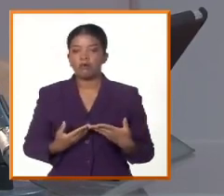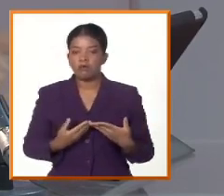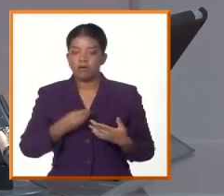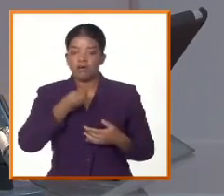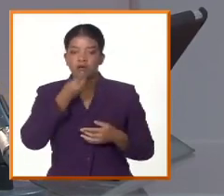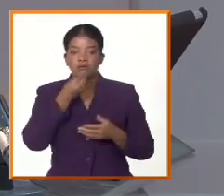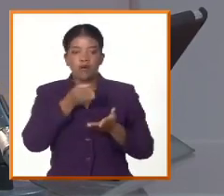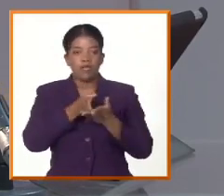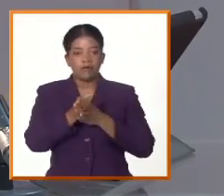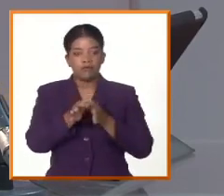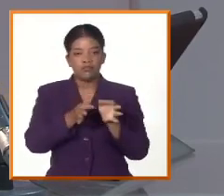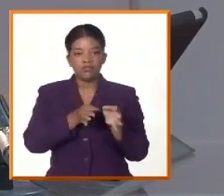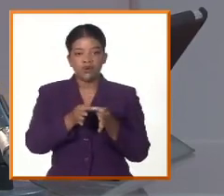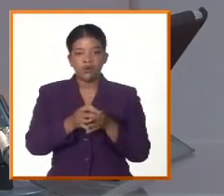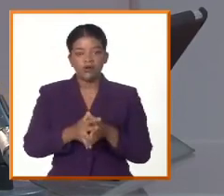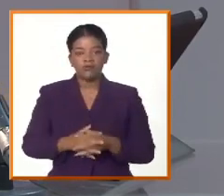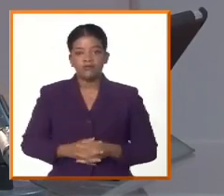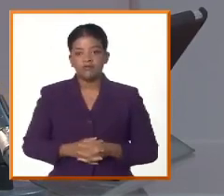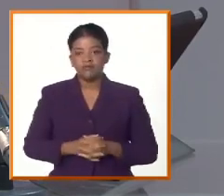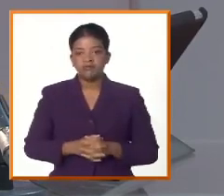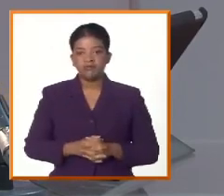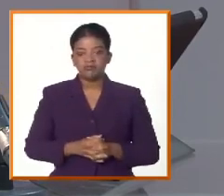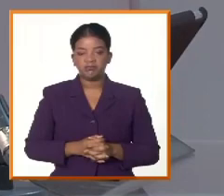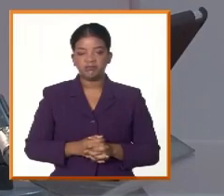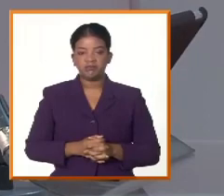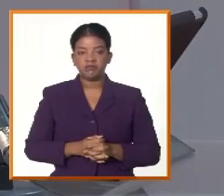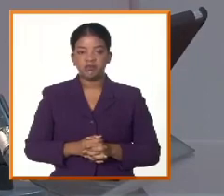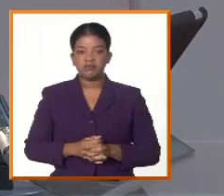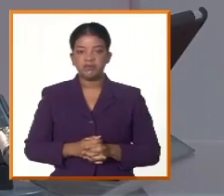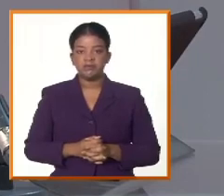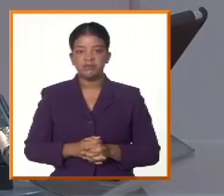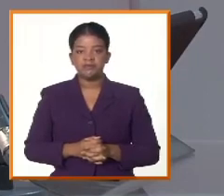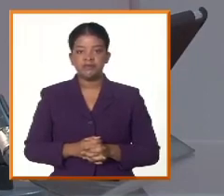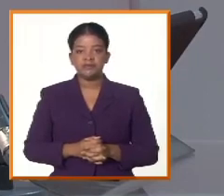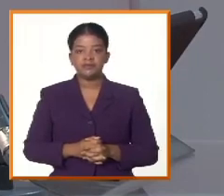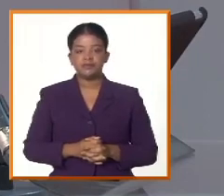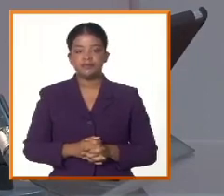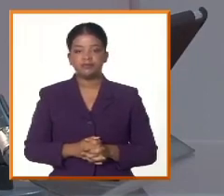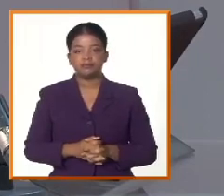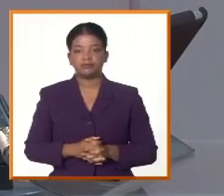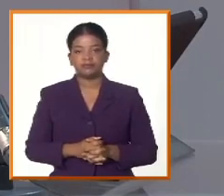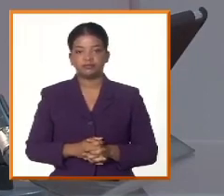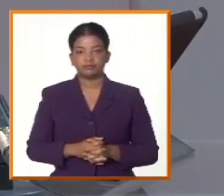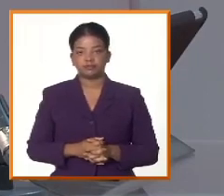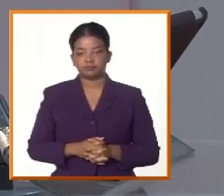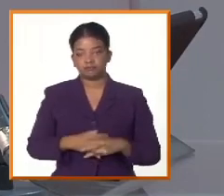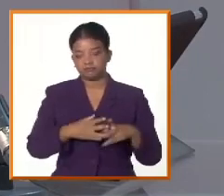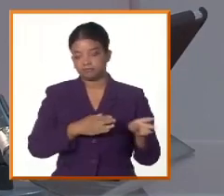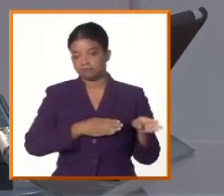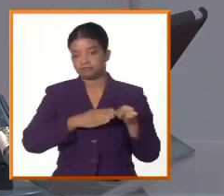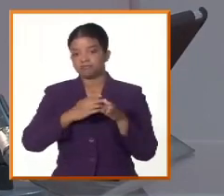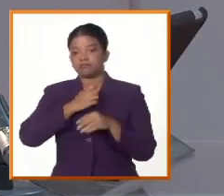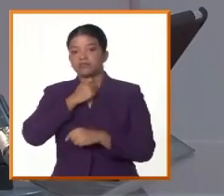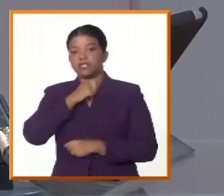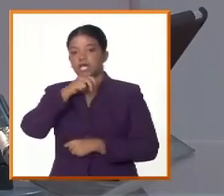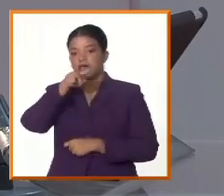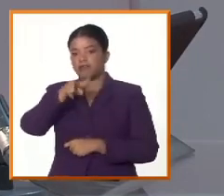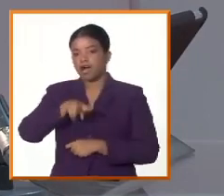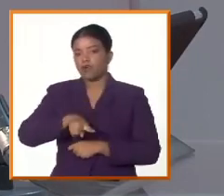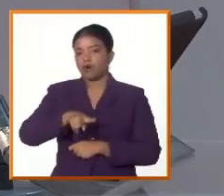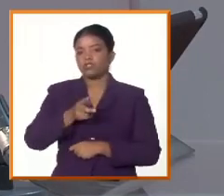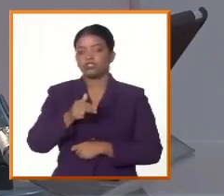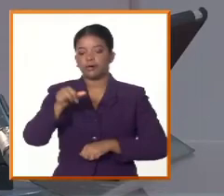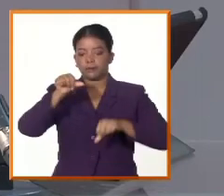esta situación Bueno ya lo mencionabas actualizado la evaluación de la composición nutricional